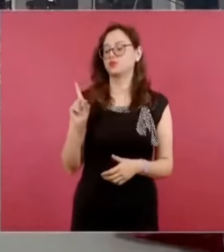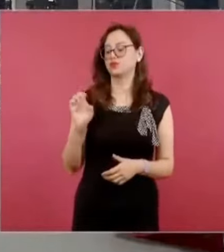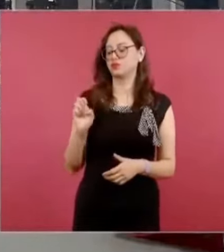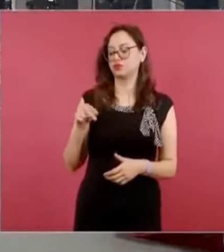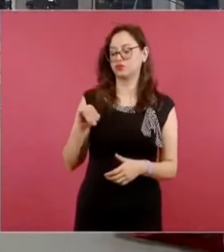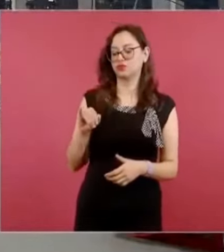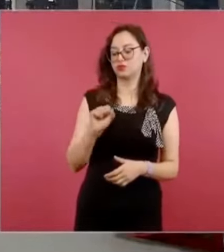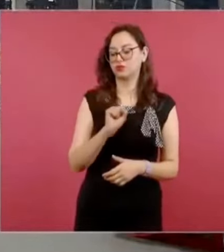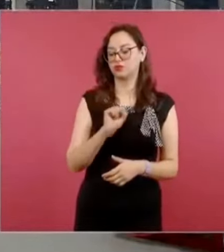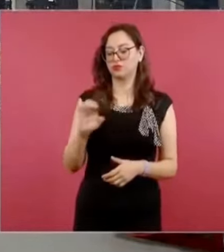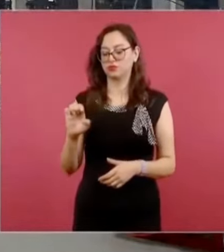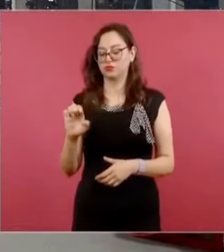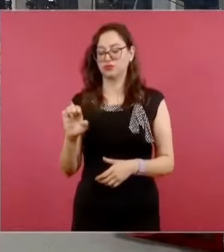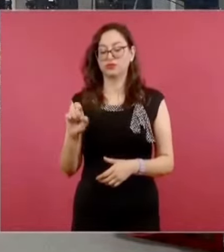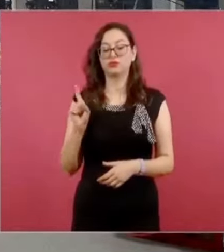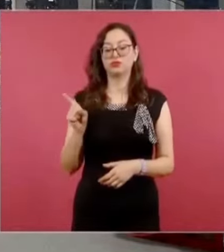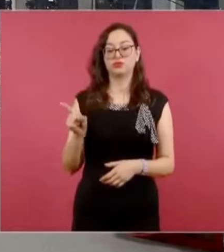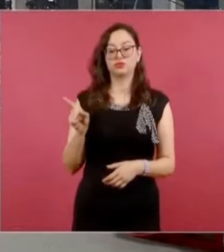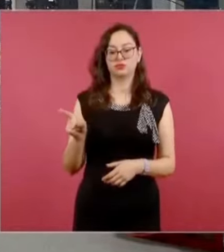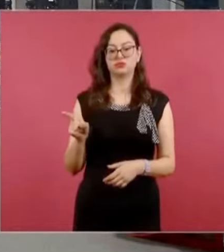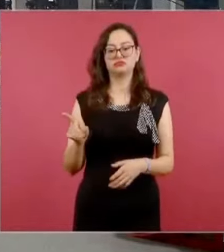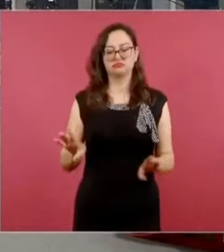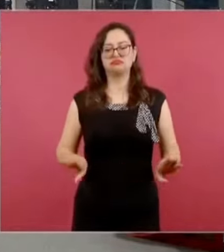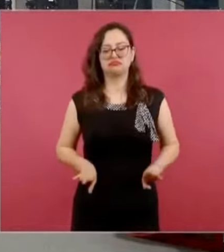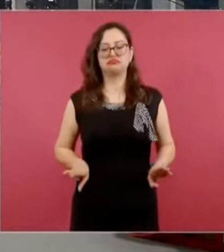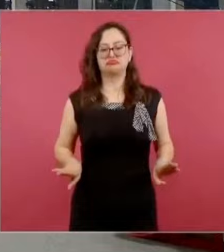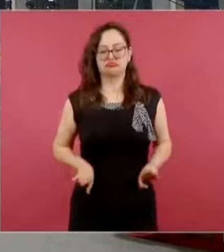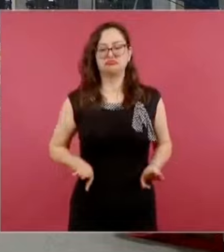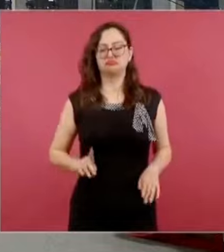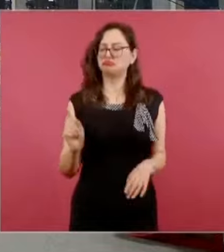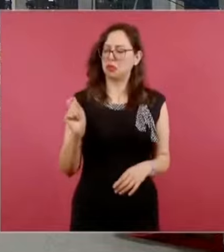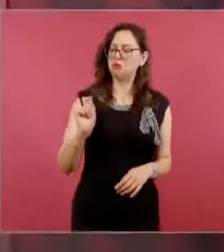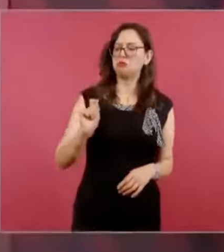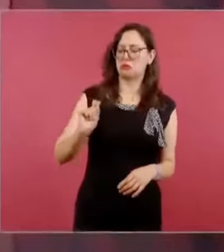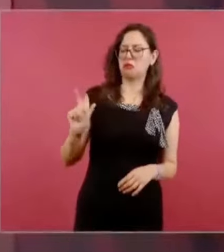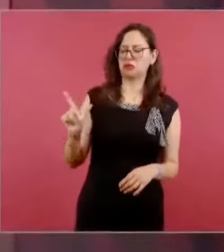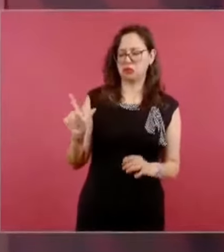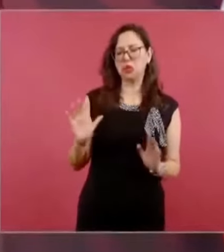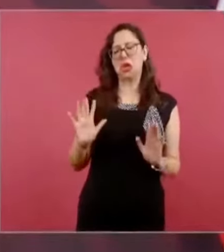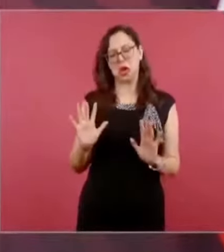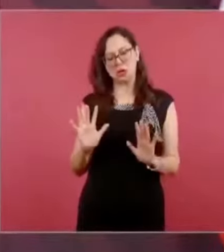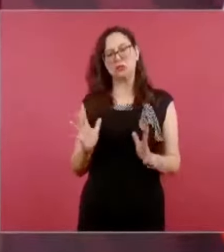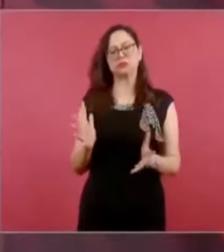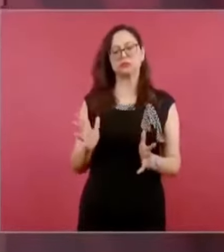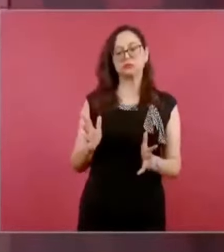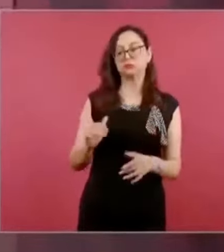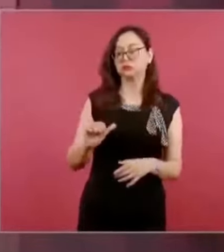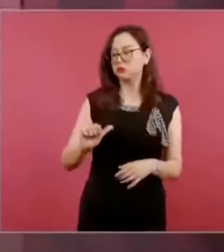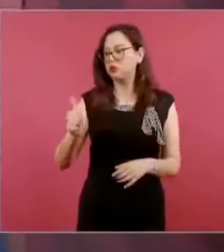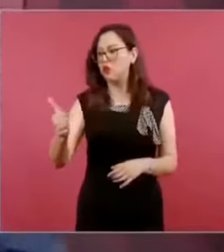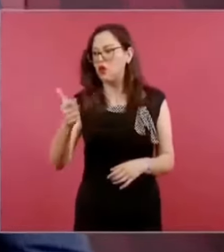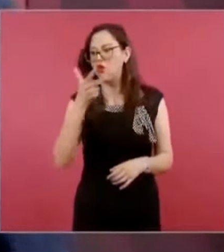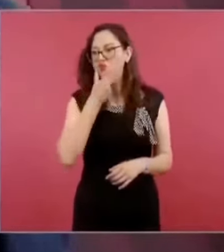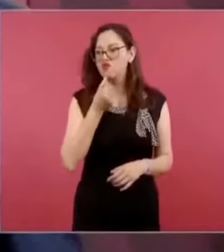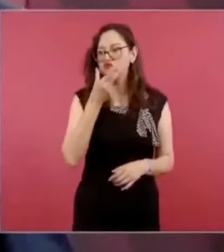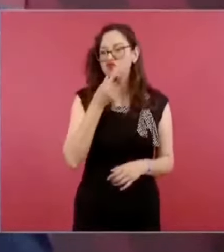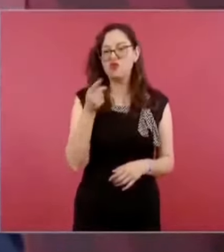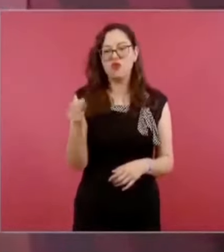sí es una gente más profesional, pero el otro señor es un